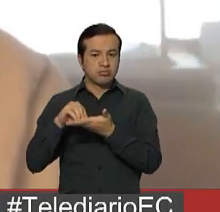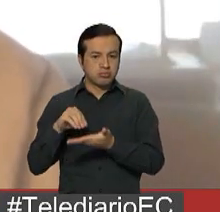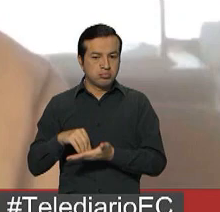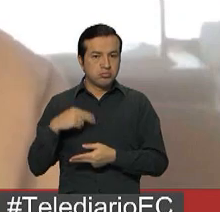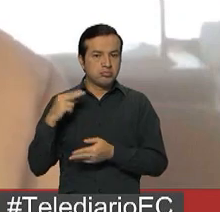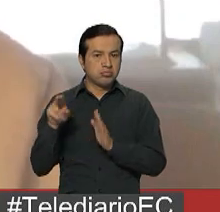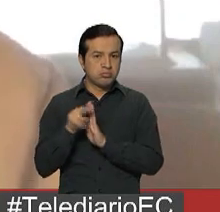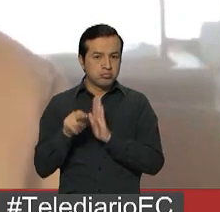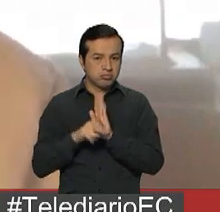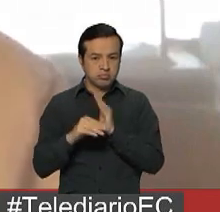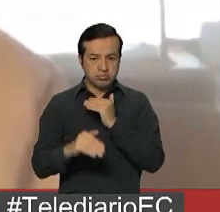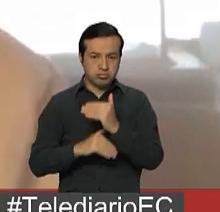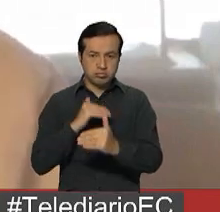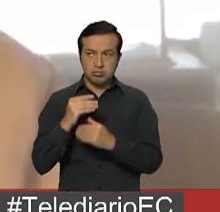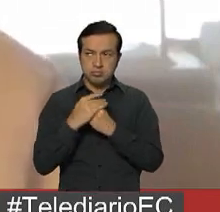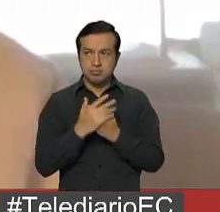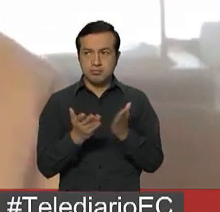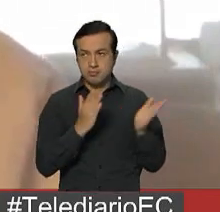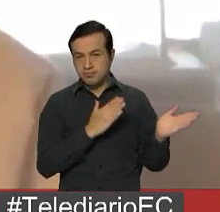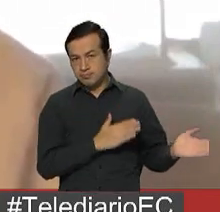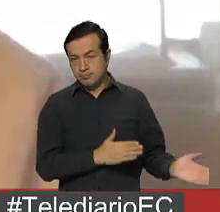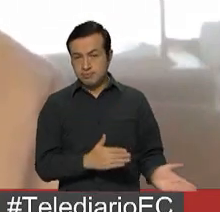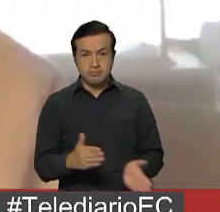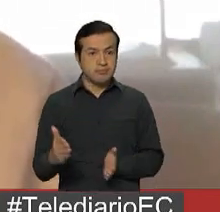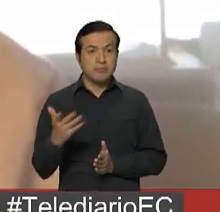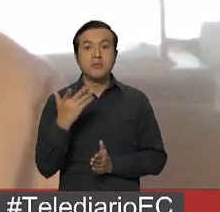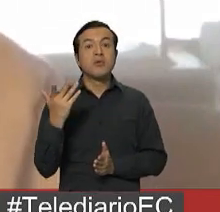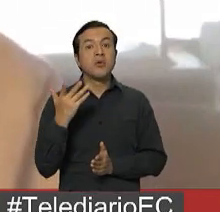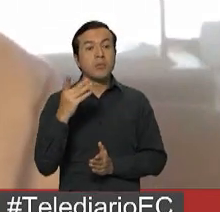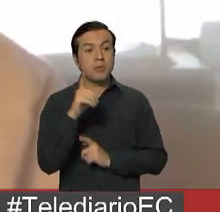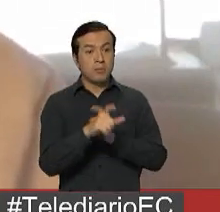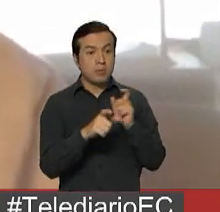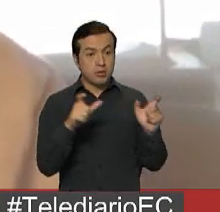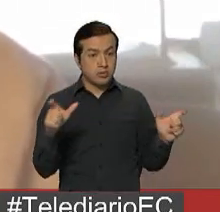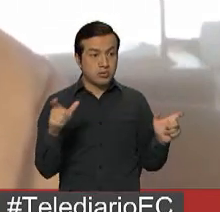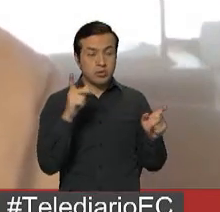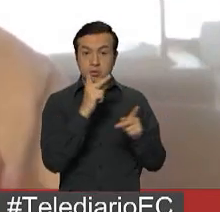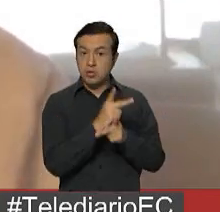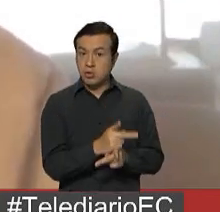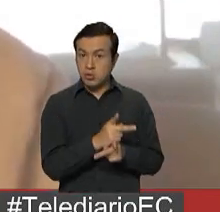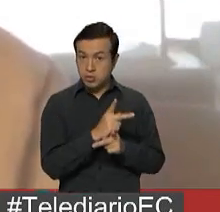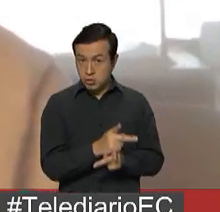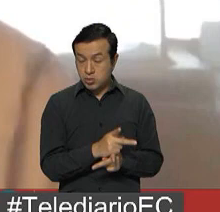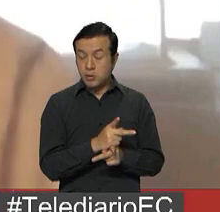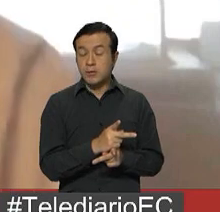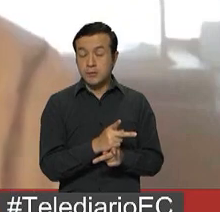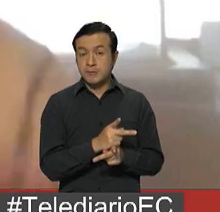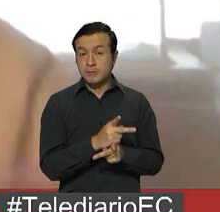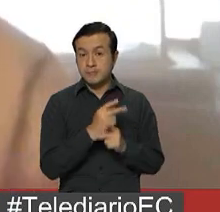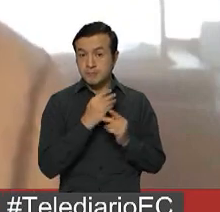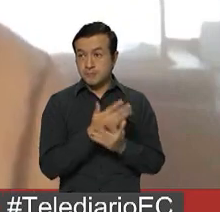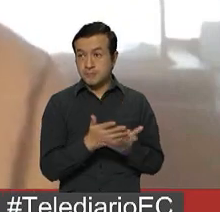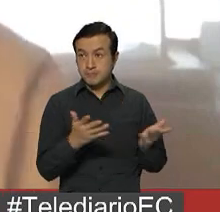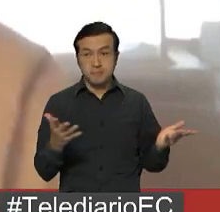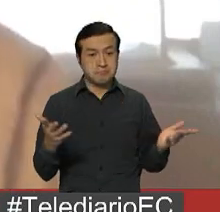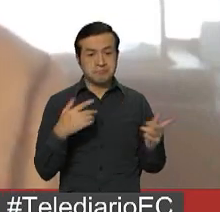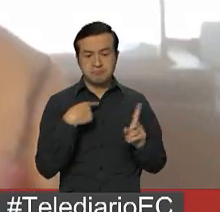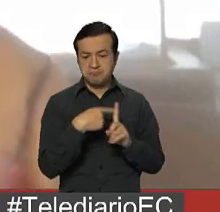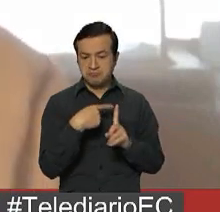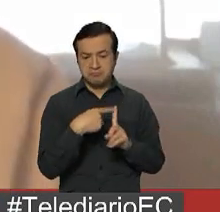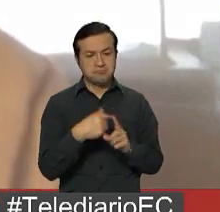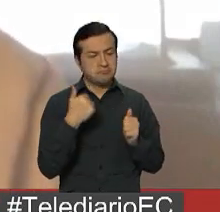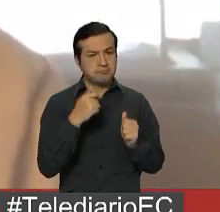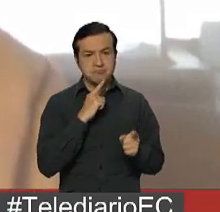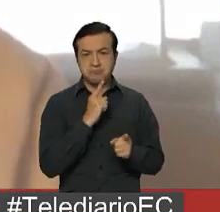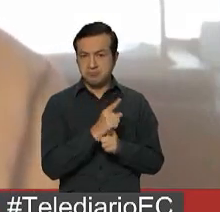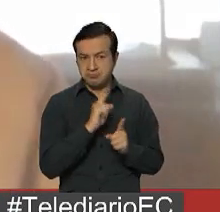que ver con el perdón con la protección a usuarios de servicios financieros nos fue muy bien como